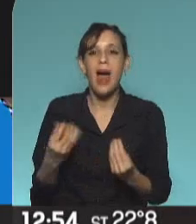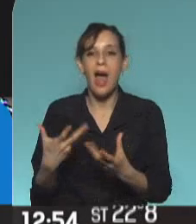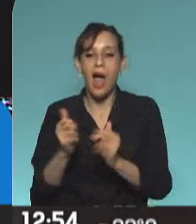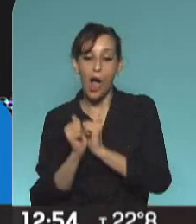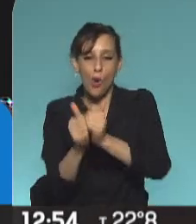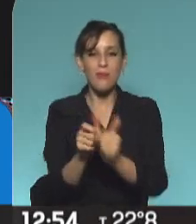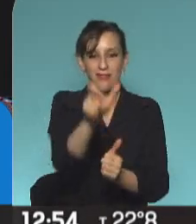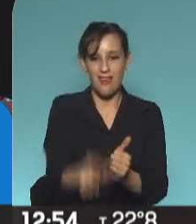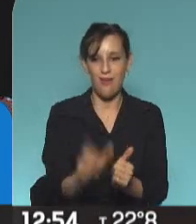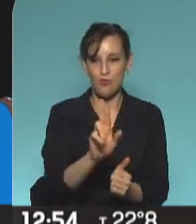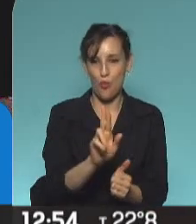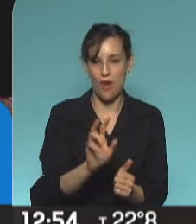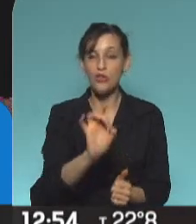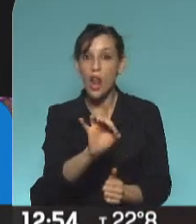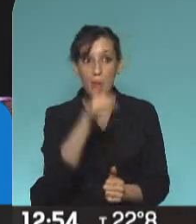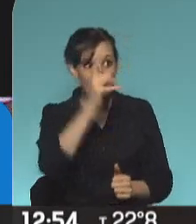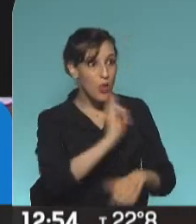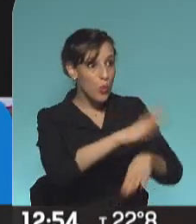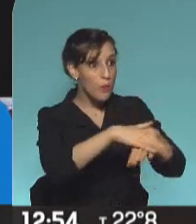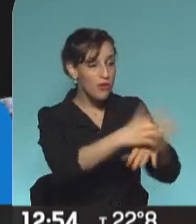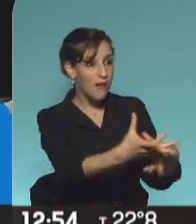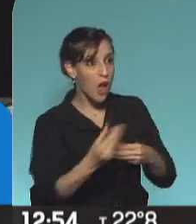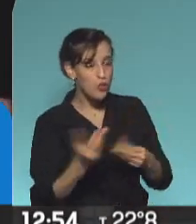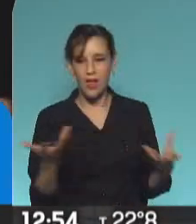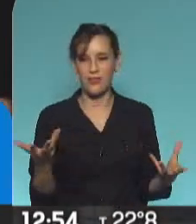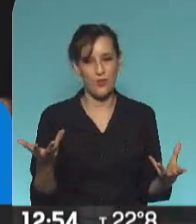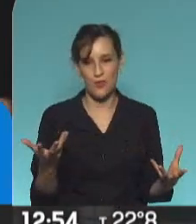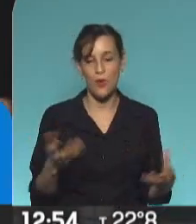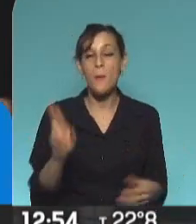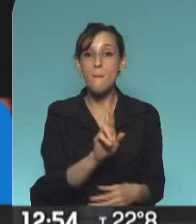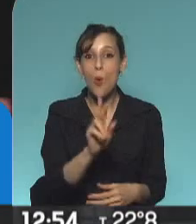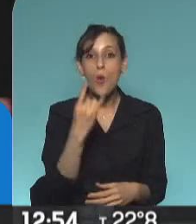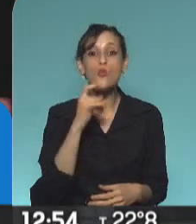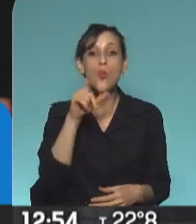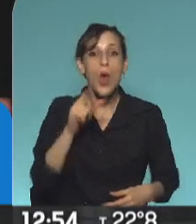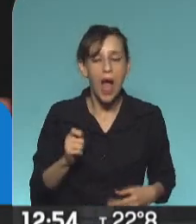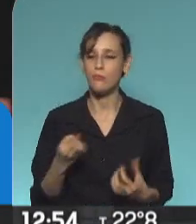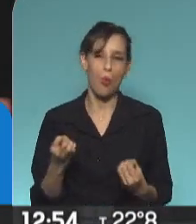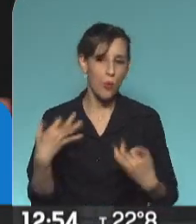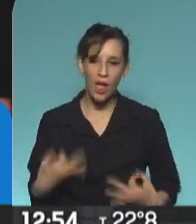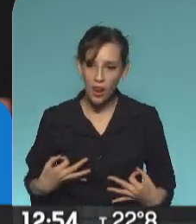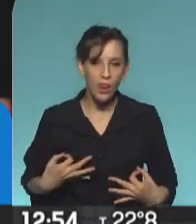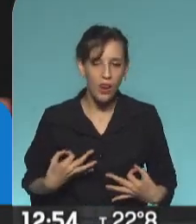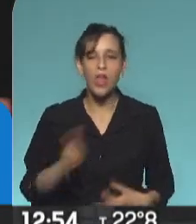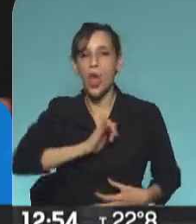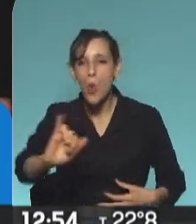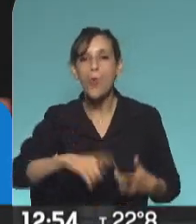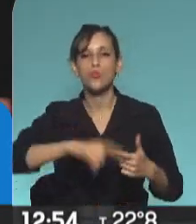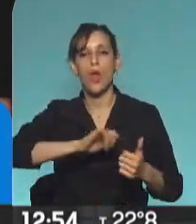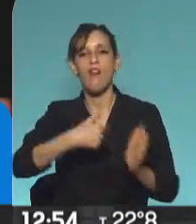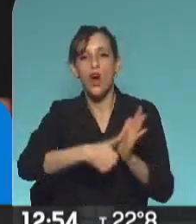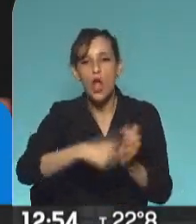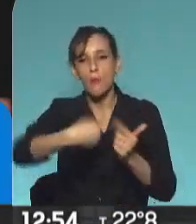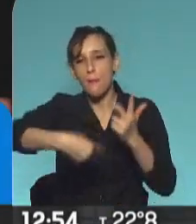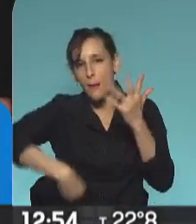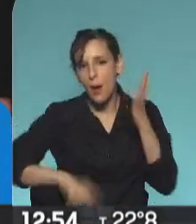ayudar y no solamente la policía porque ella hizo todo lo que tenía que hacer digamos todo lo que decimos que hay que hacer sin embargo no fue suficiente tendrían